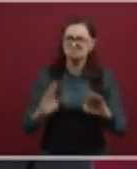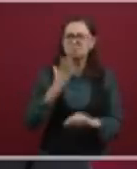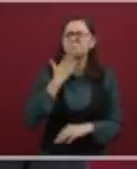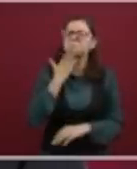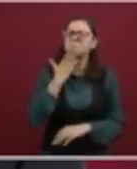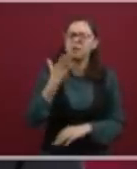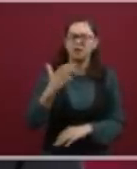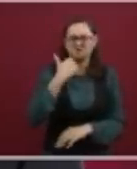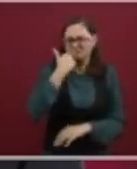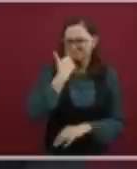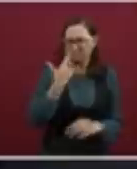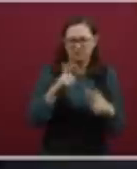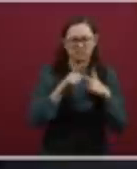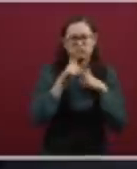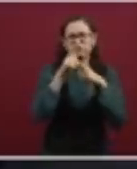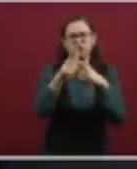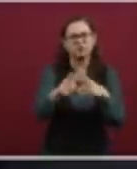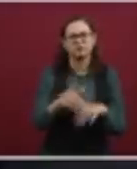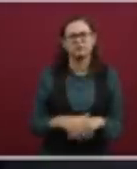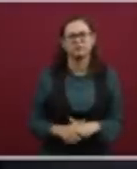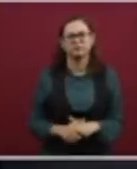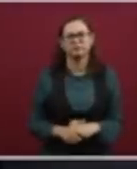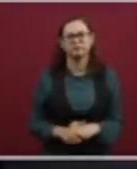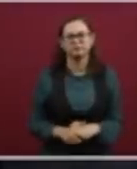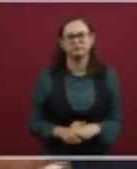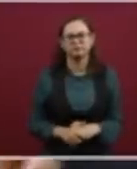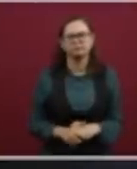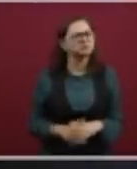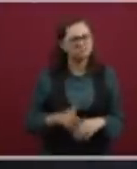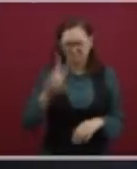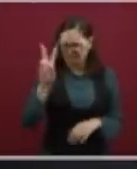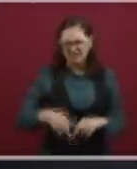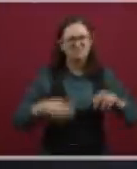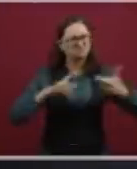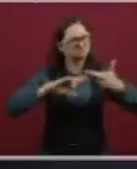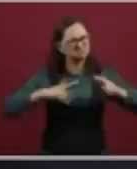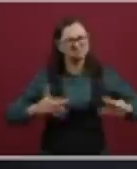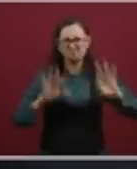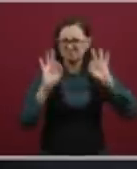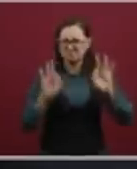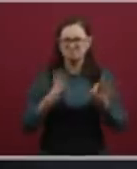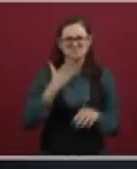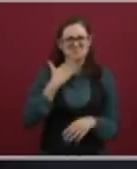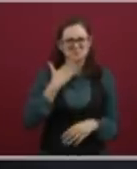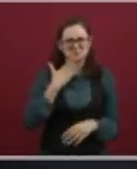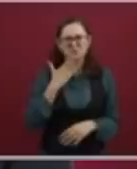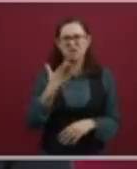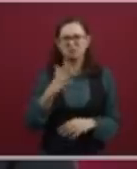el gobierno de Estados Unidos, muy buenas.